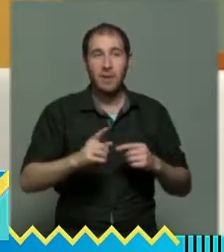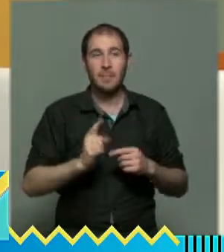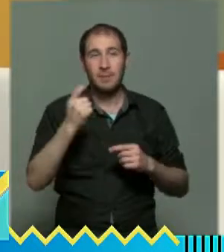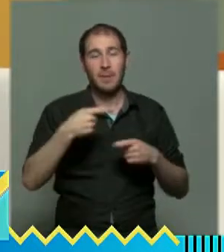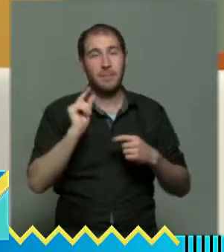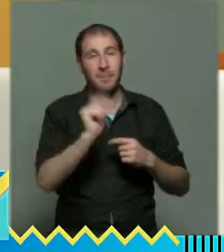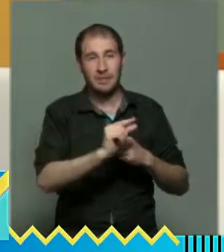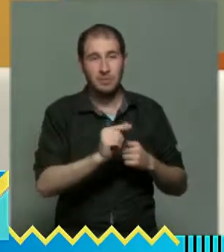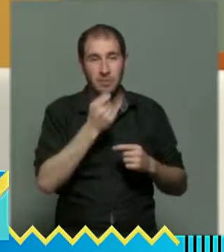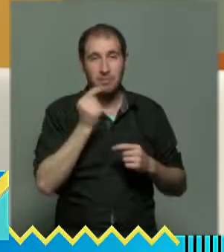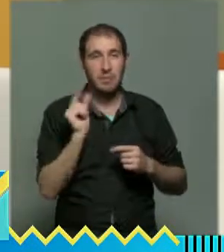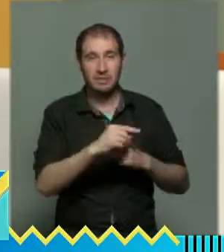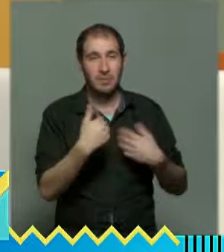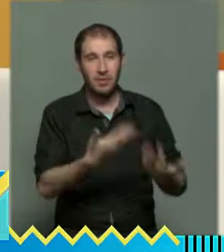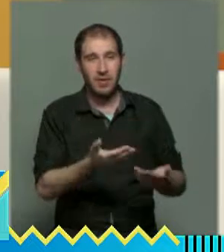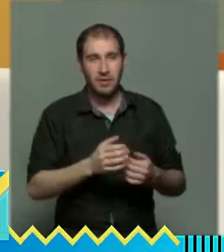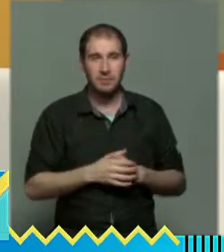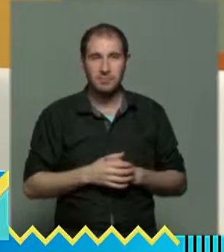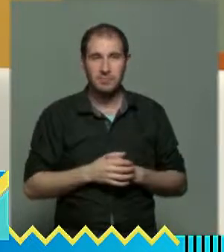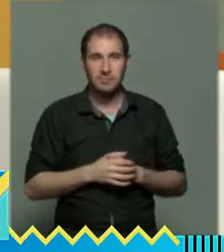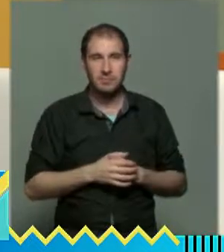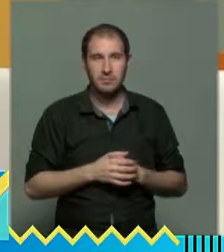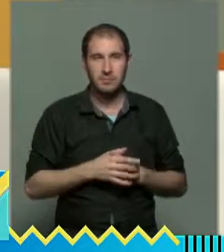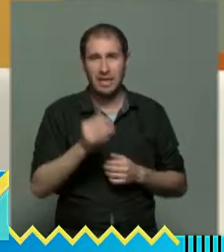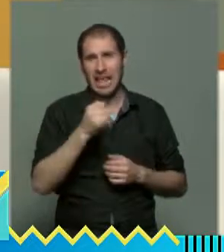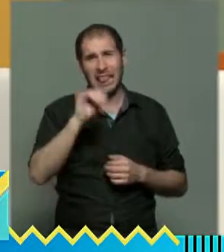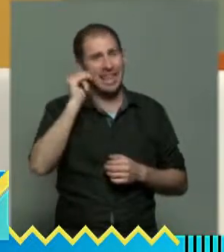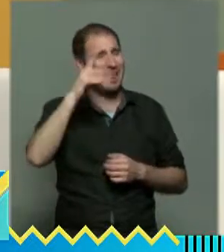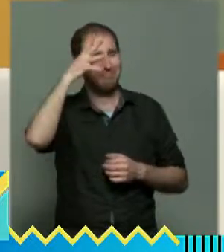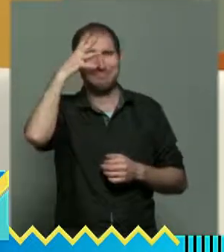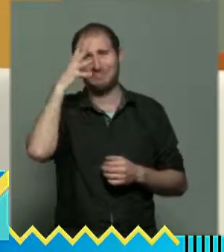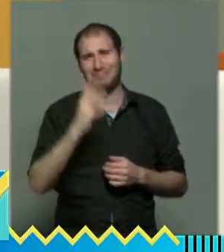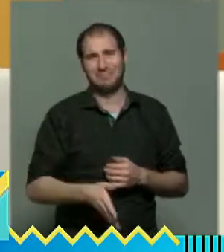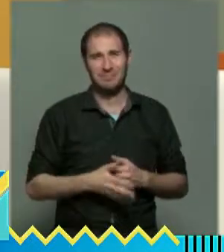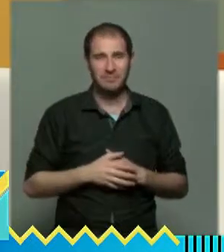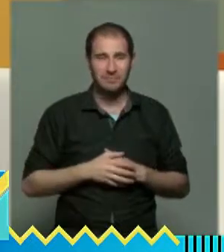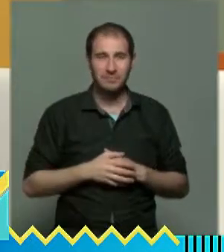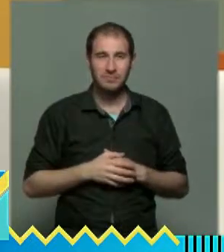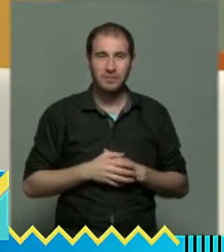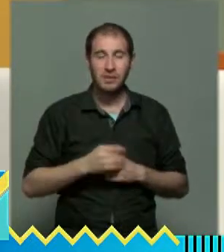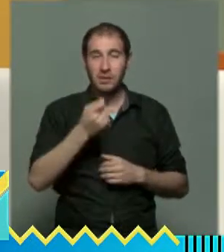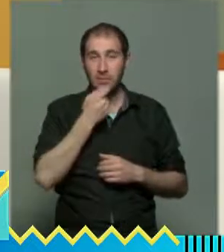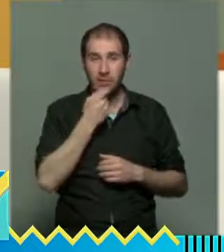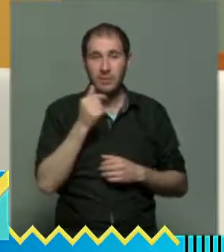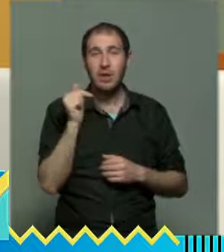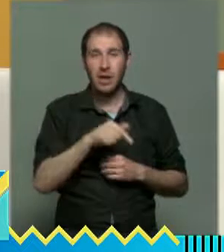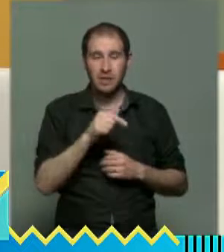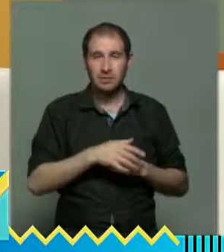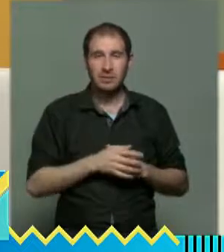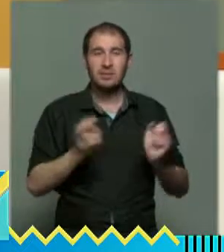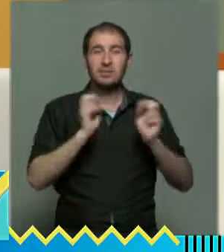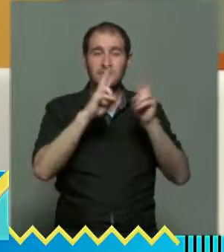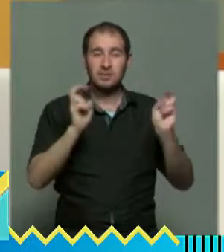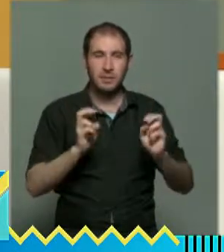crédito, y si le da crédito lo mata con la tasa de interés. Entonces, por ejemplo, ese es uno de los